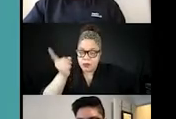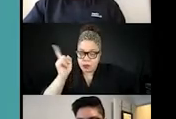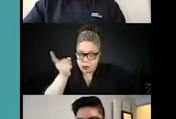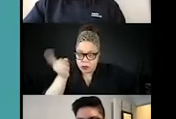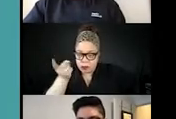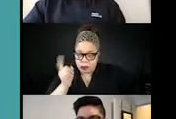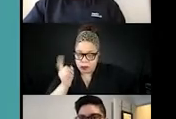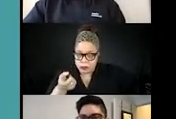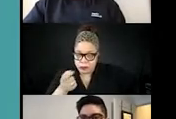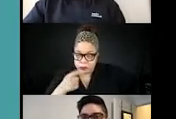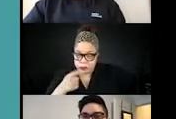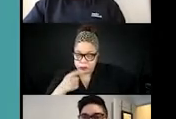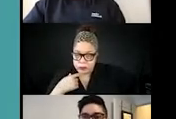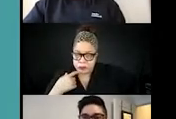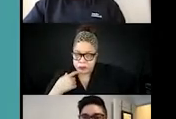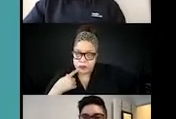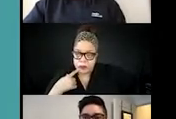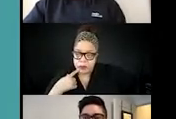y así